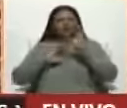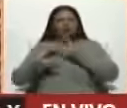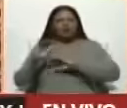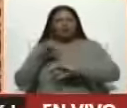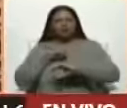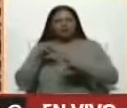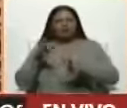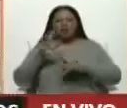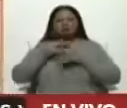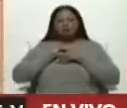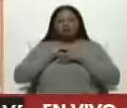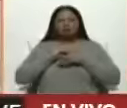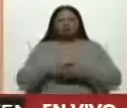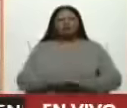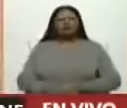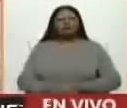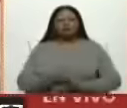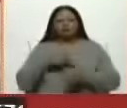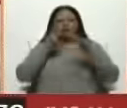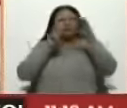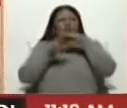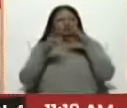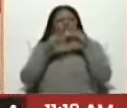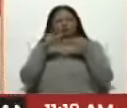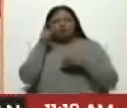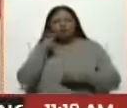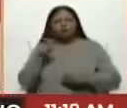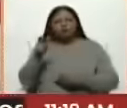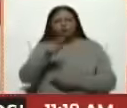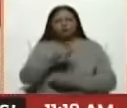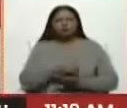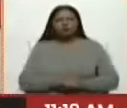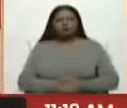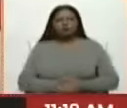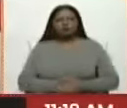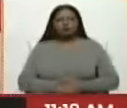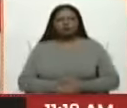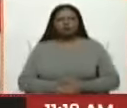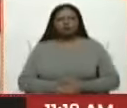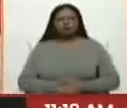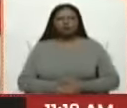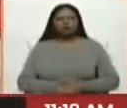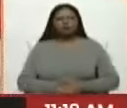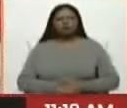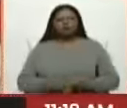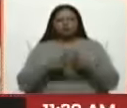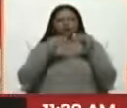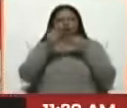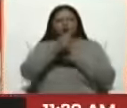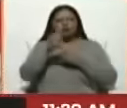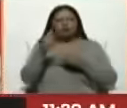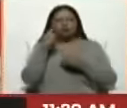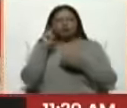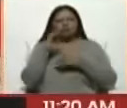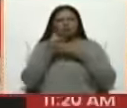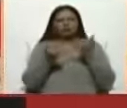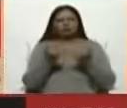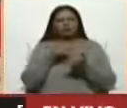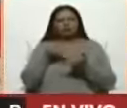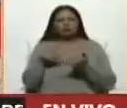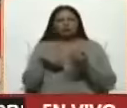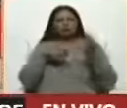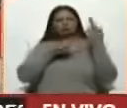asumimos con la visión de todo el pueblo. Todas y todos tenemos la responsabilidad de ser comunicadores. Todas y todos tenemos